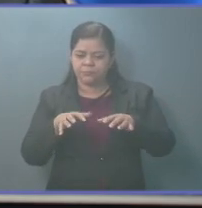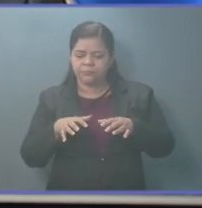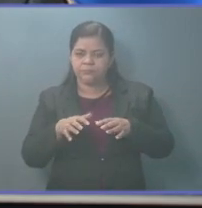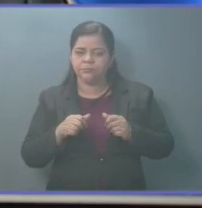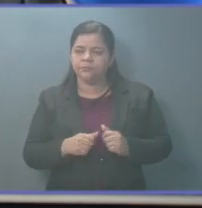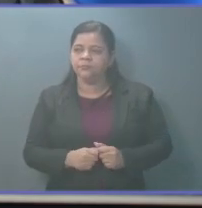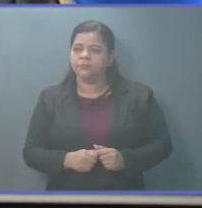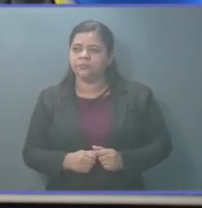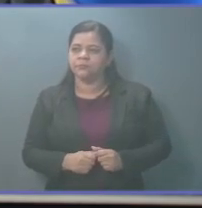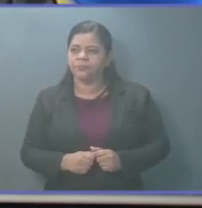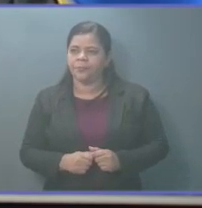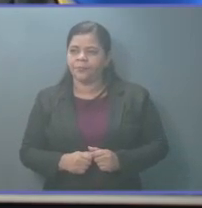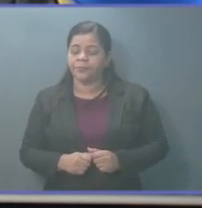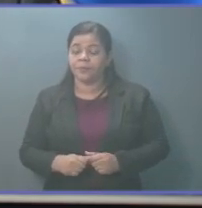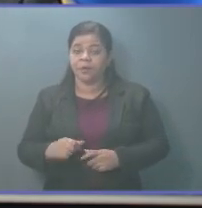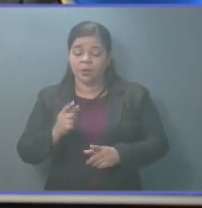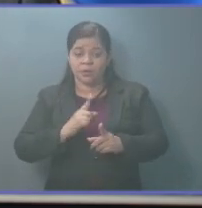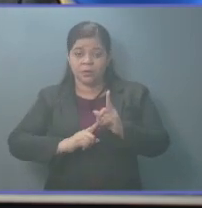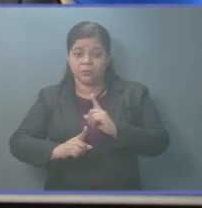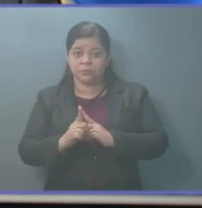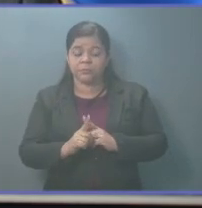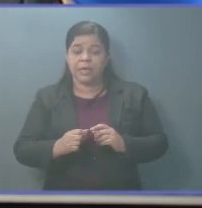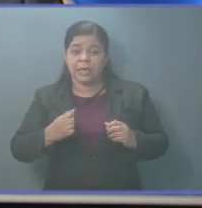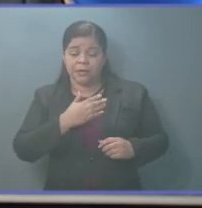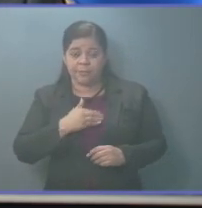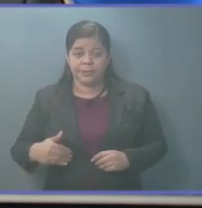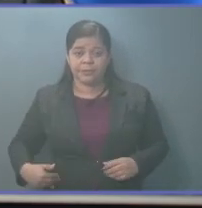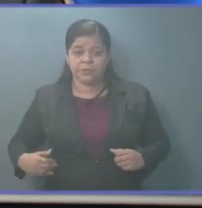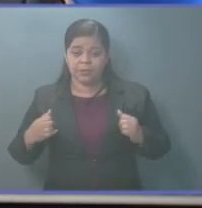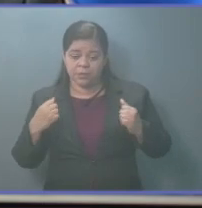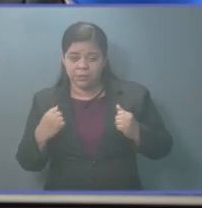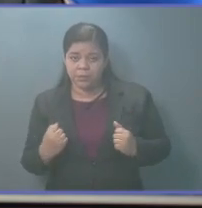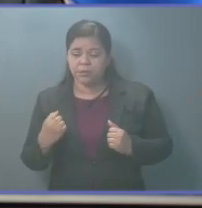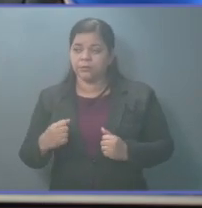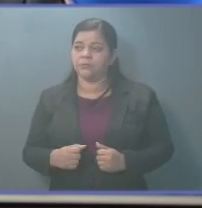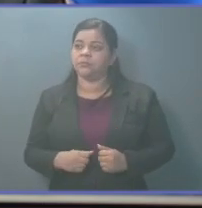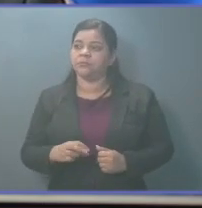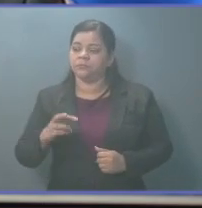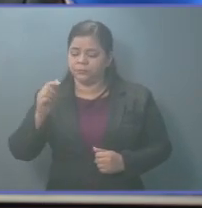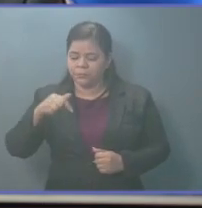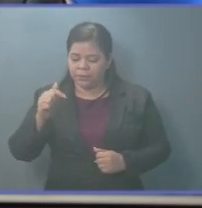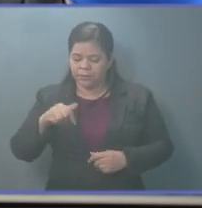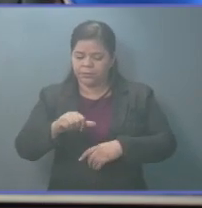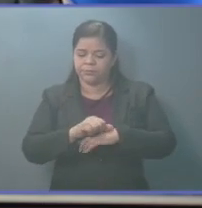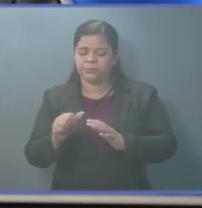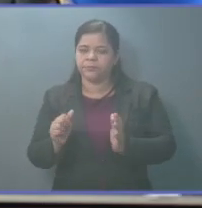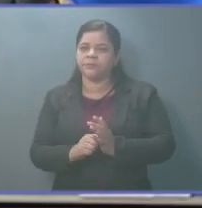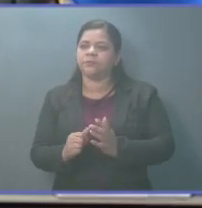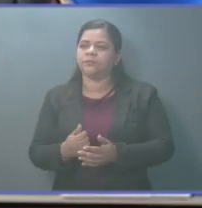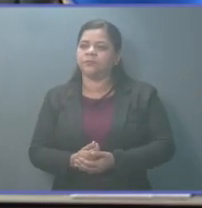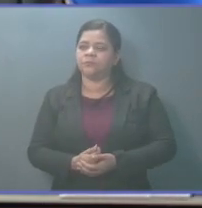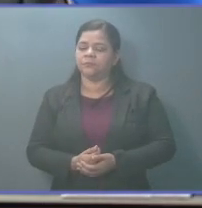usurpando la silla presidencial del señor presidente de este primer órgano de gobierno.